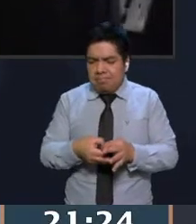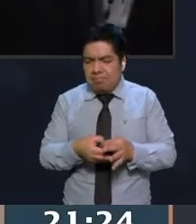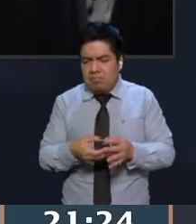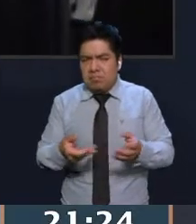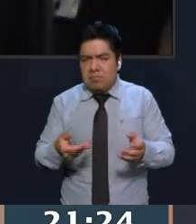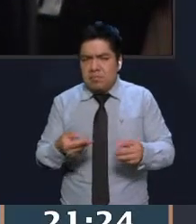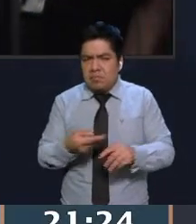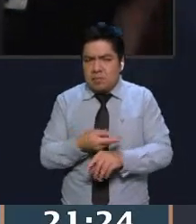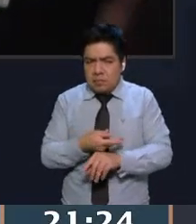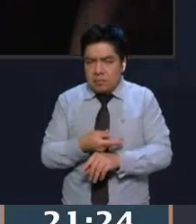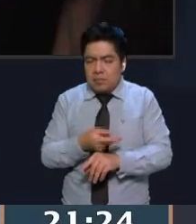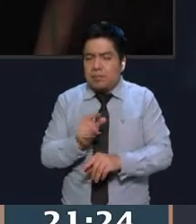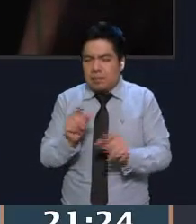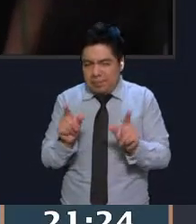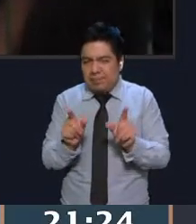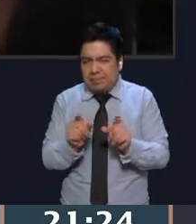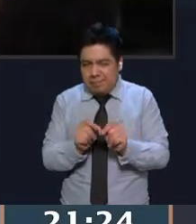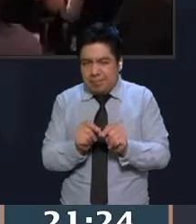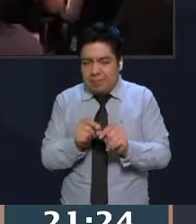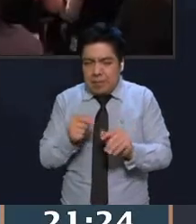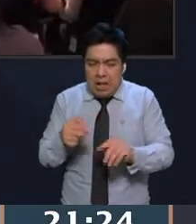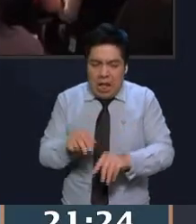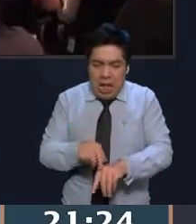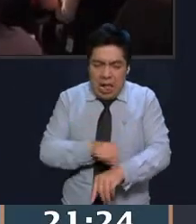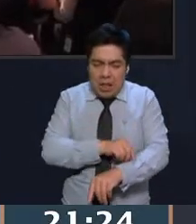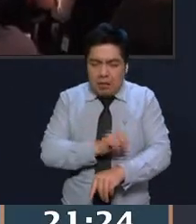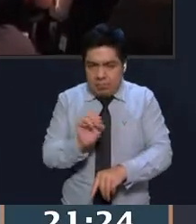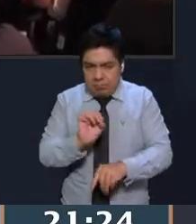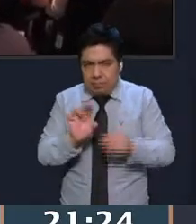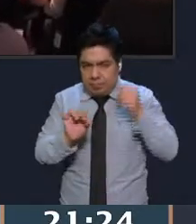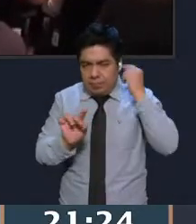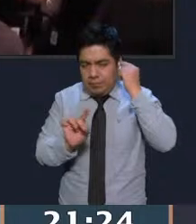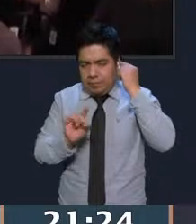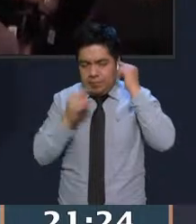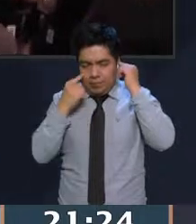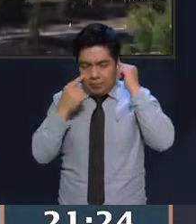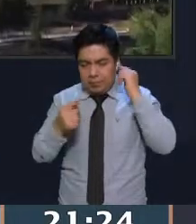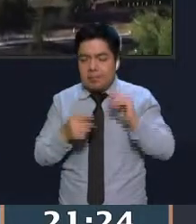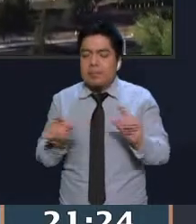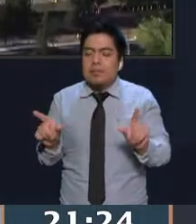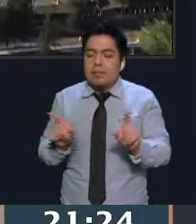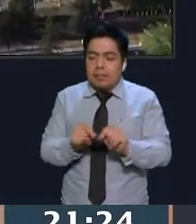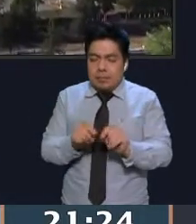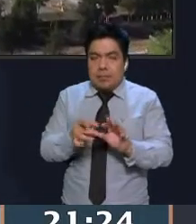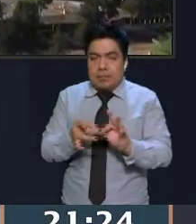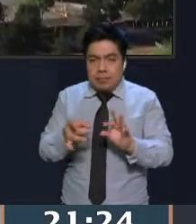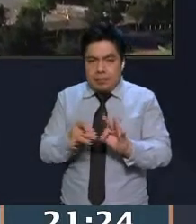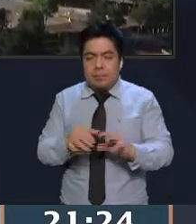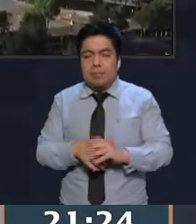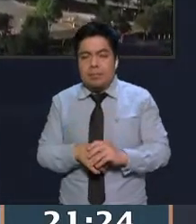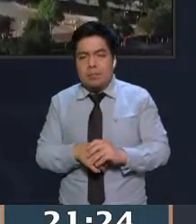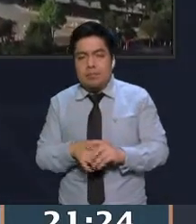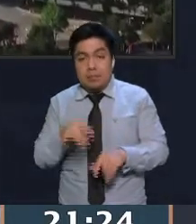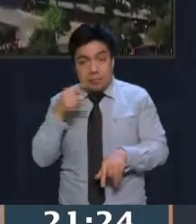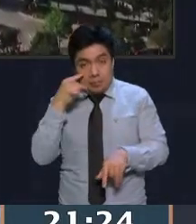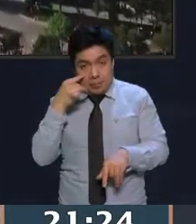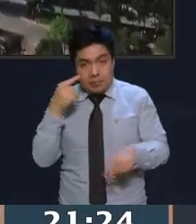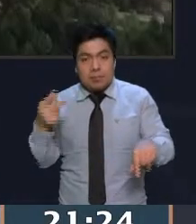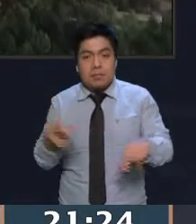con esto? Y lo voy a hacer muy breve para no robarte tanto tiempo del noticiario. No, adelante. Pero pasó lo